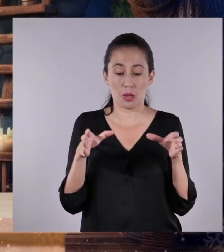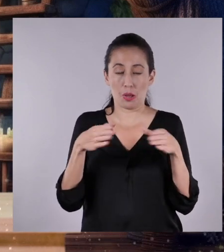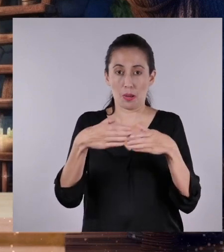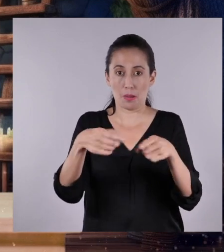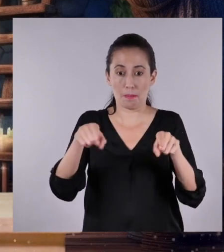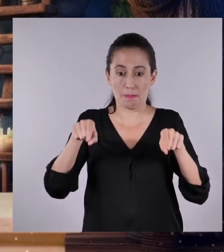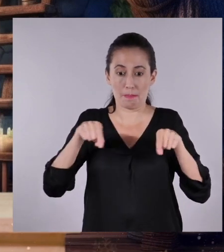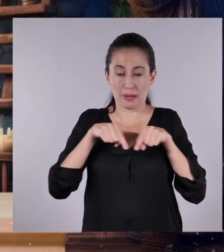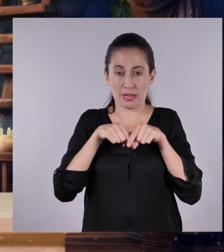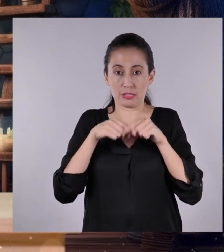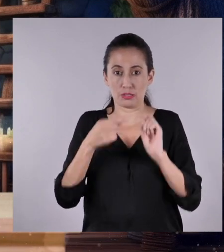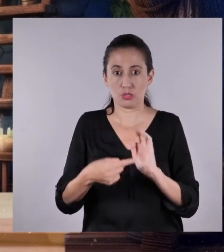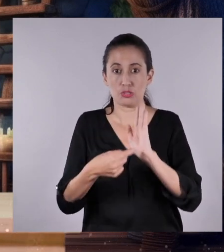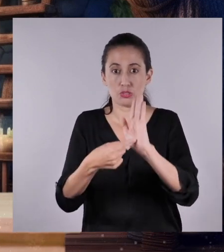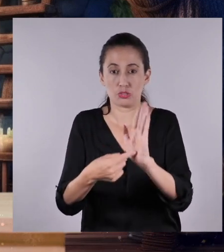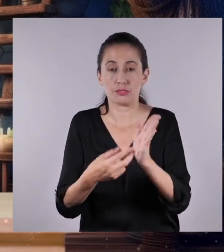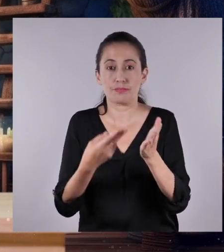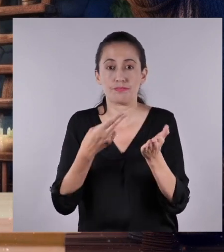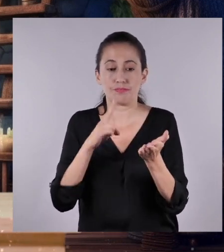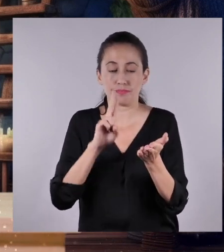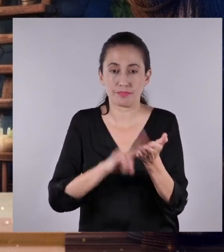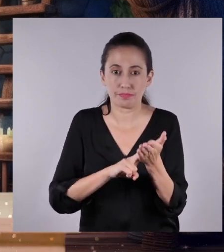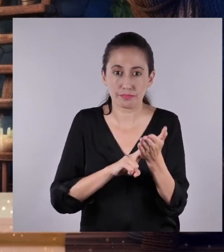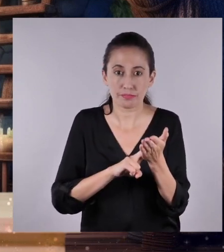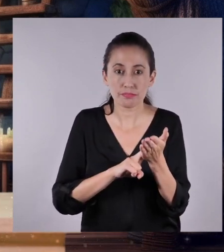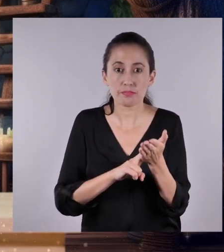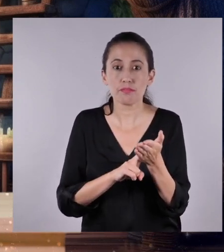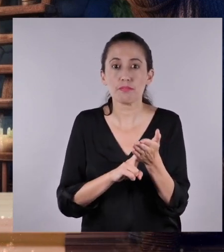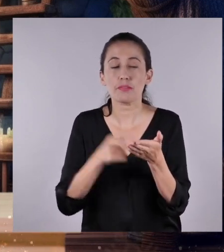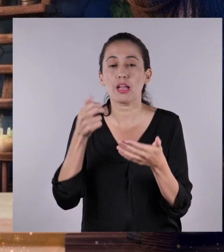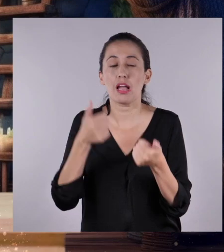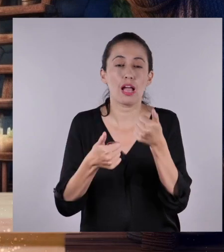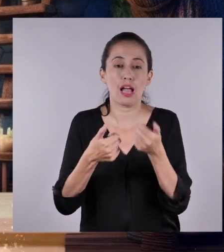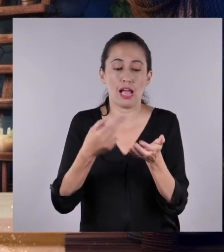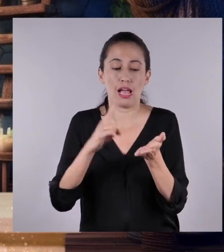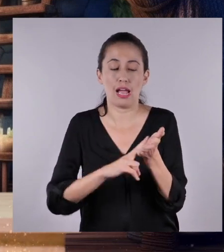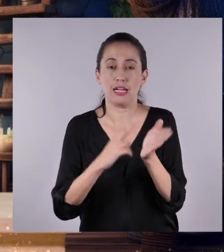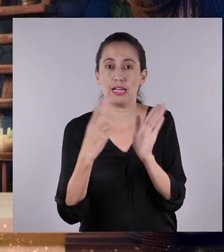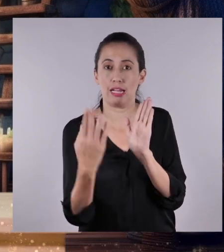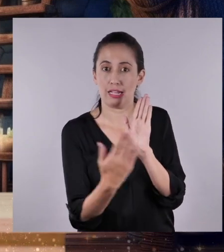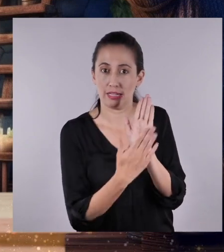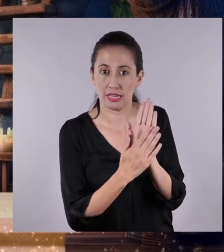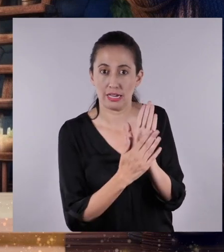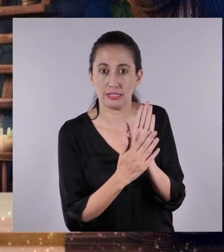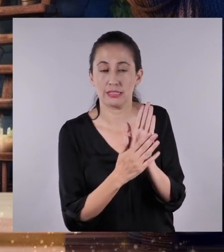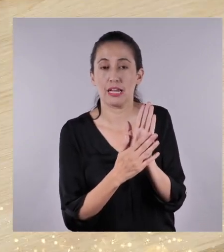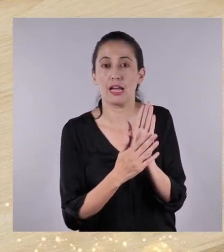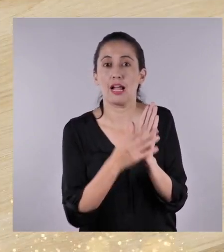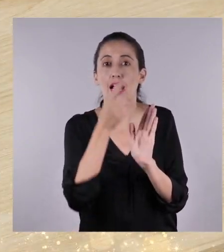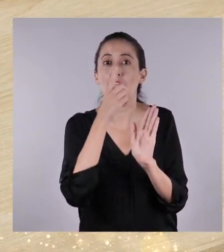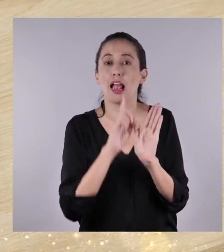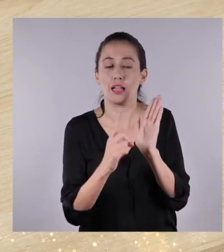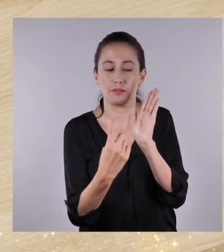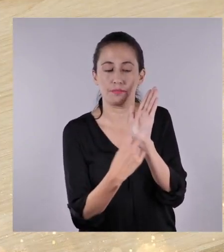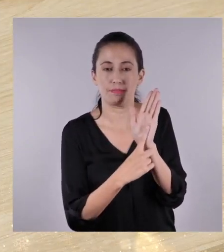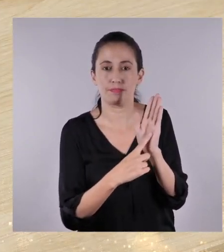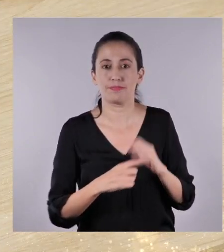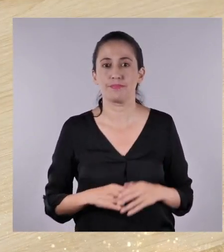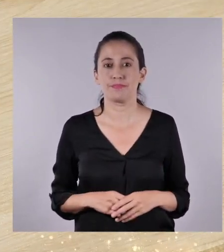los platos y lo que vamos a hacer es pegar en la parte de aquí, en la parte de atrás, las